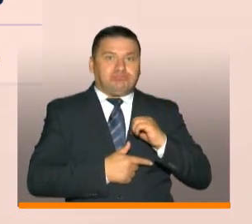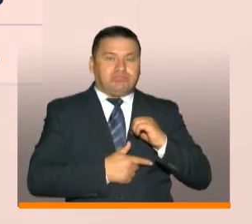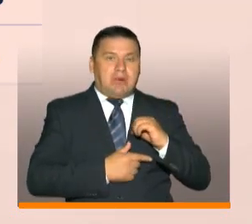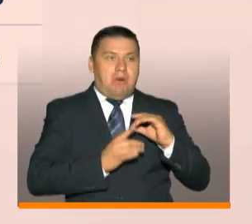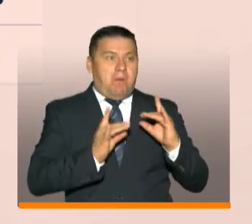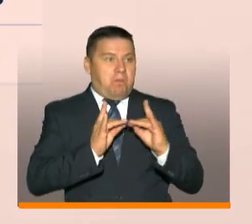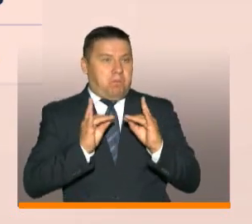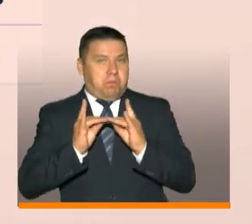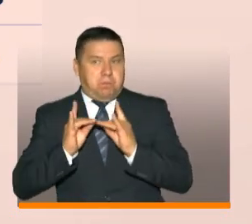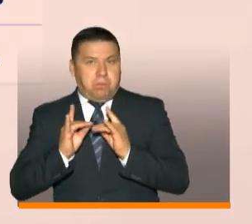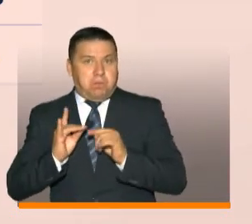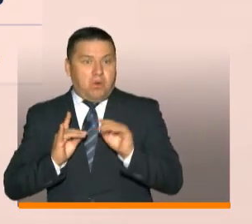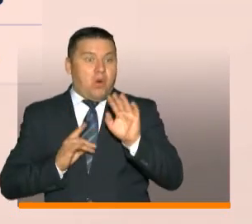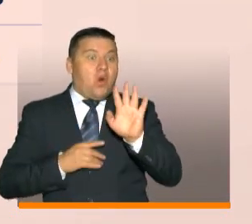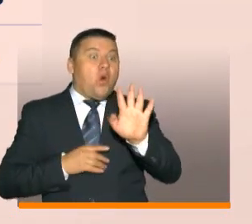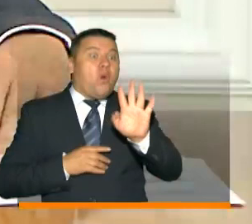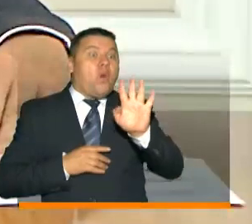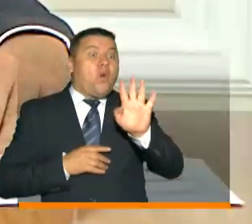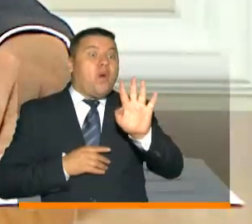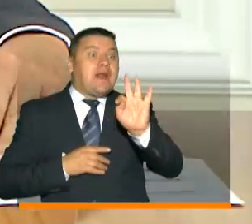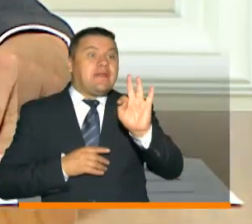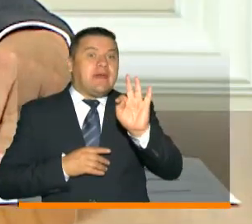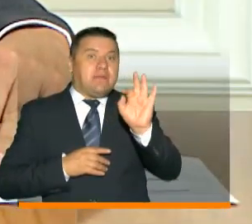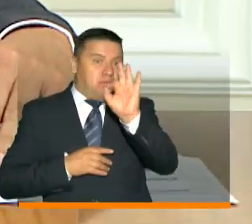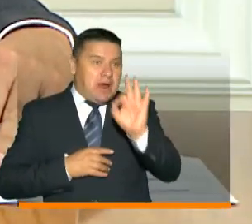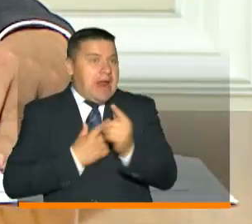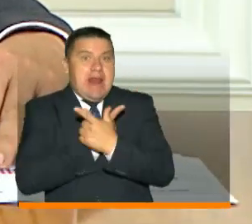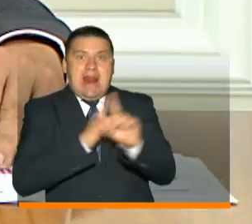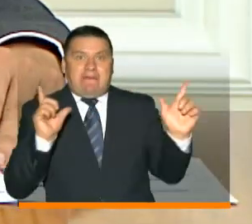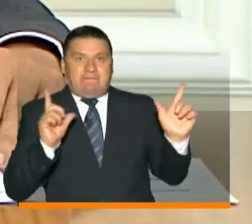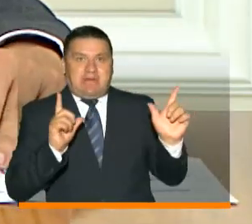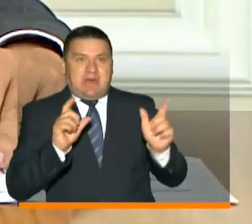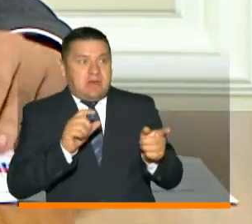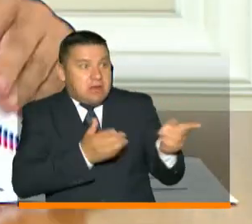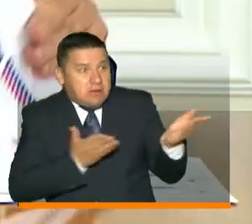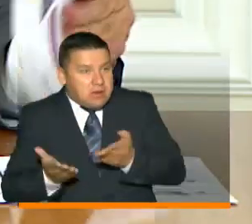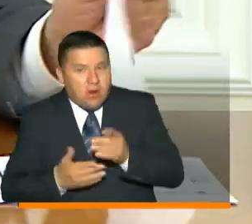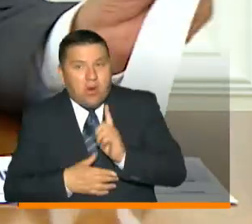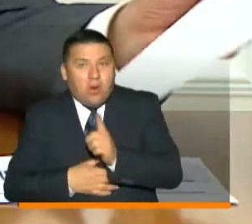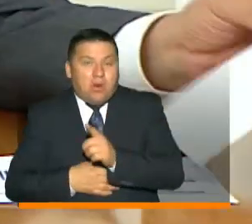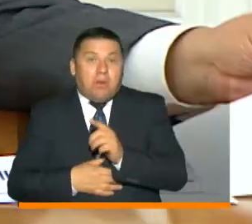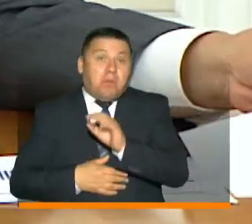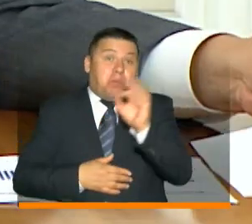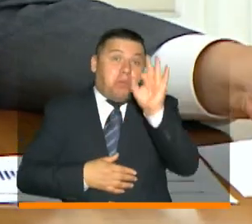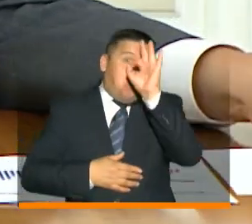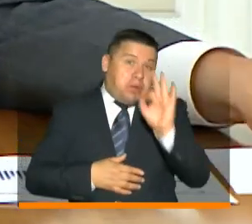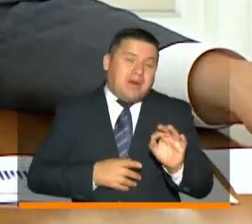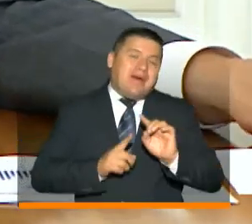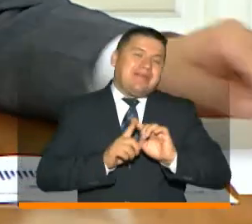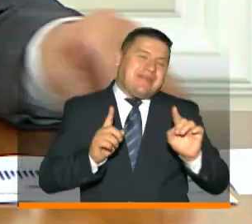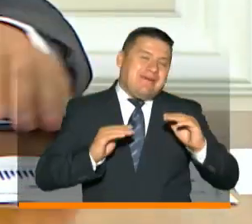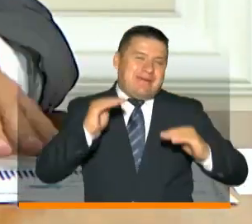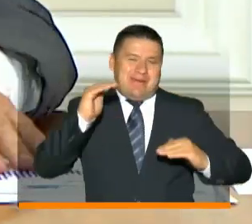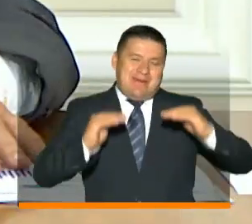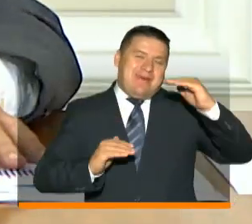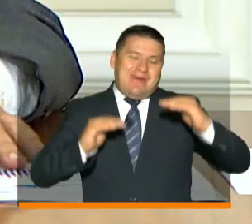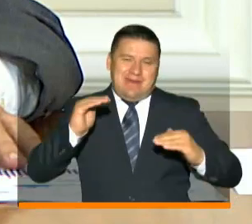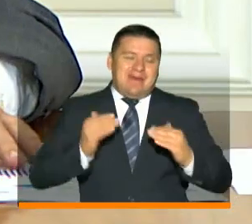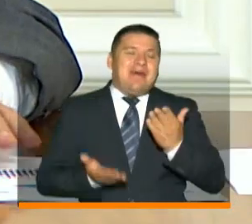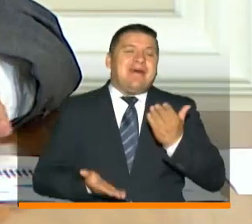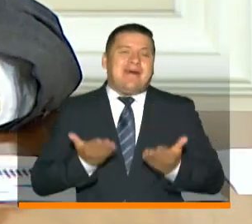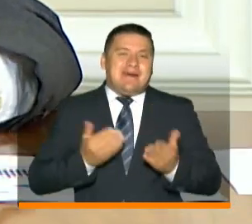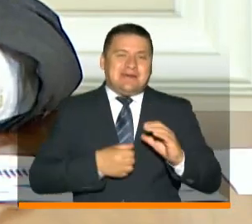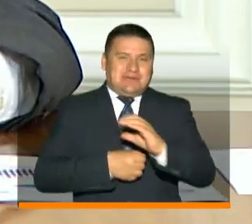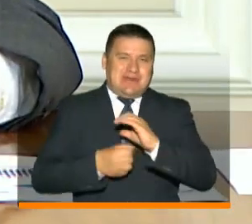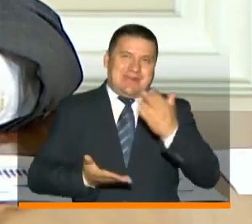de las camas de cuidado intensivo libres, disponibles para COVID. Pero eso es un promedio que tiene diferencias según las